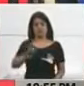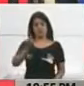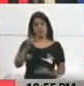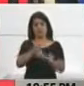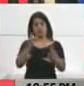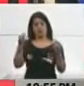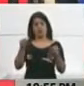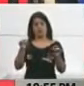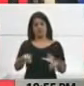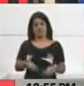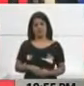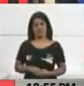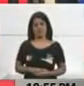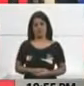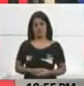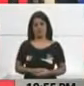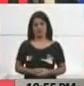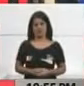demócrata.